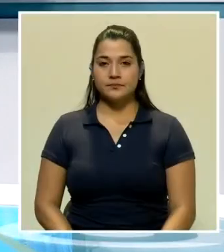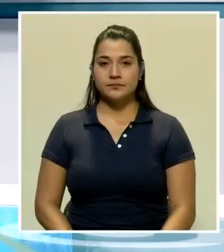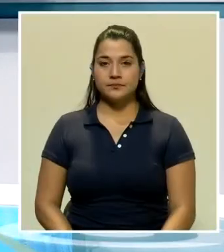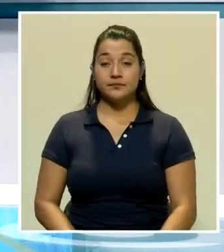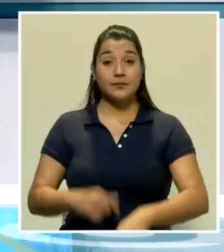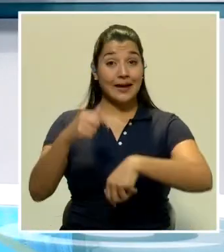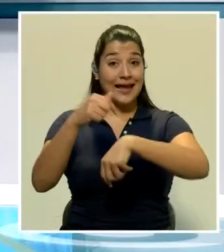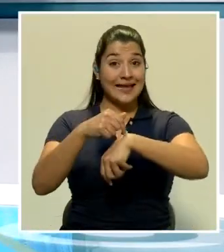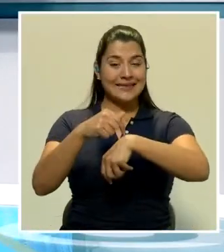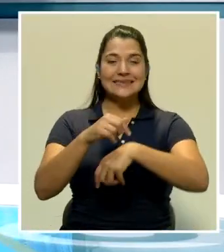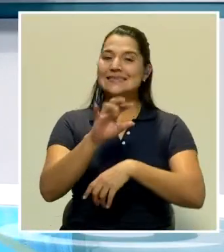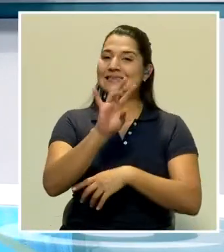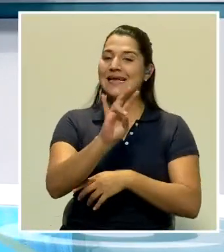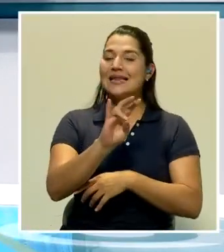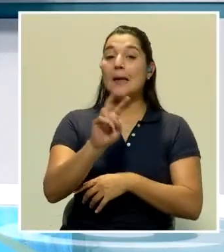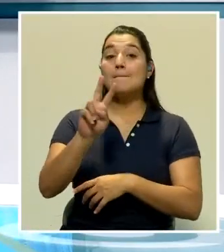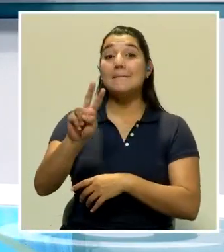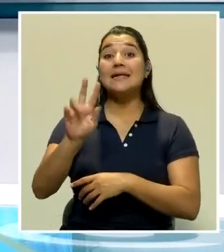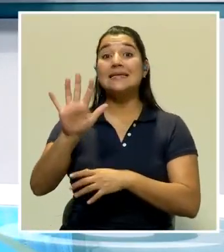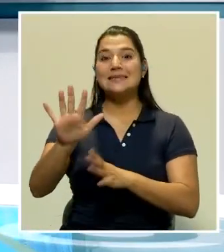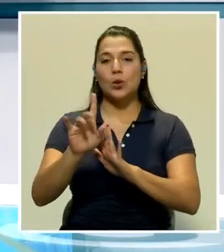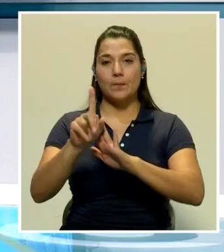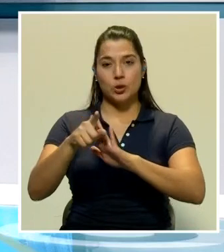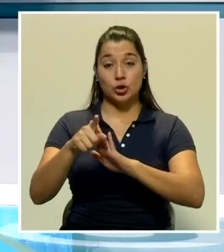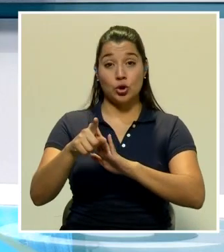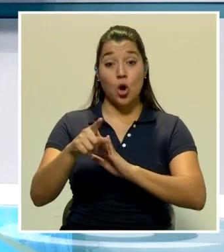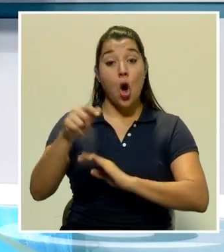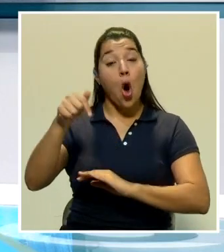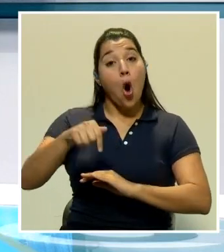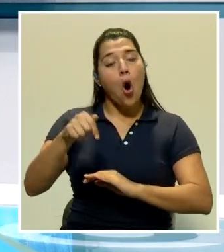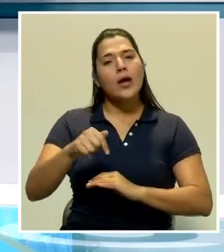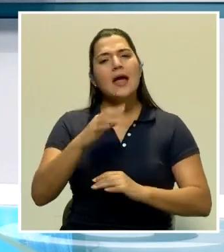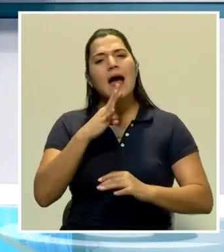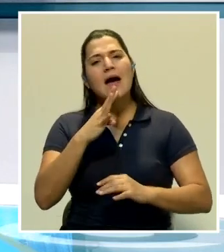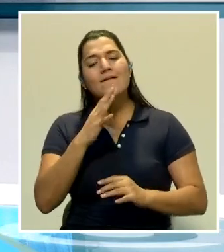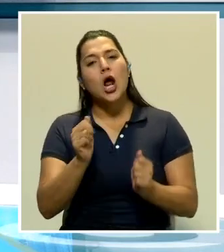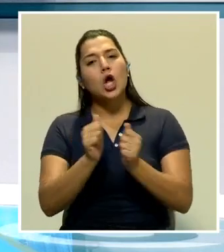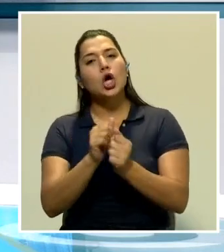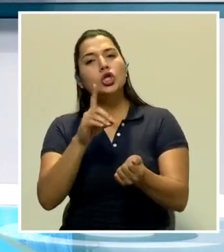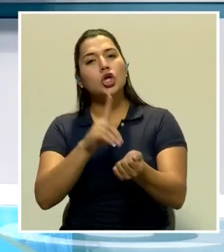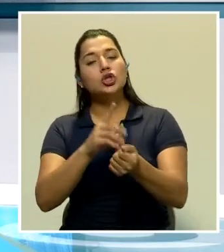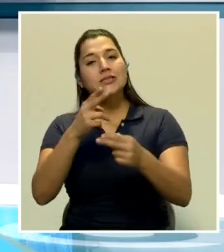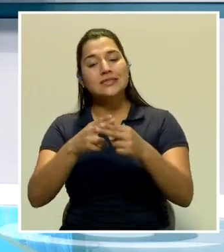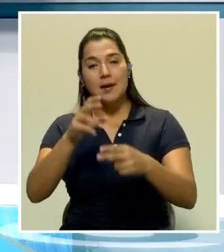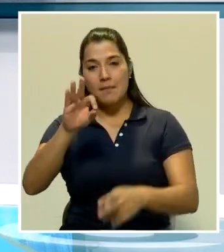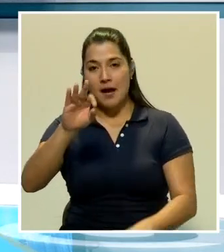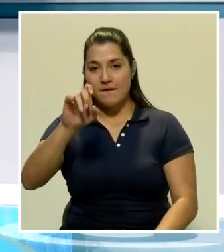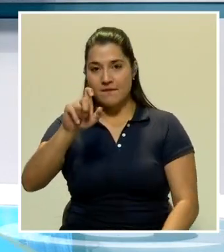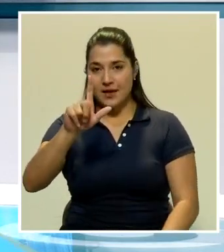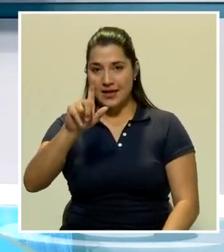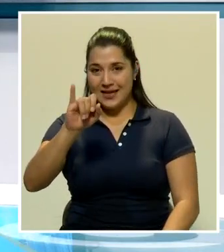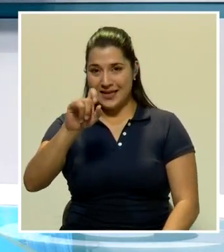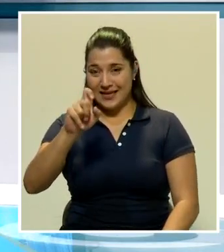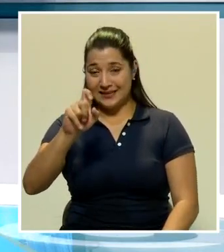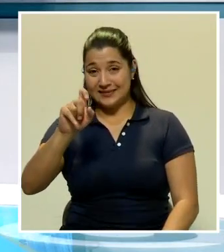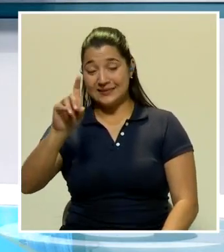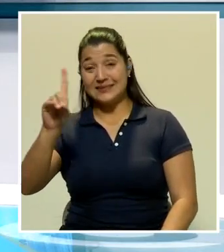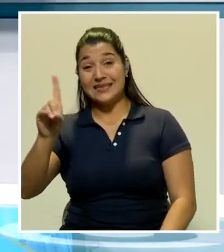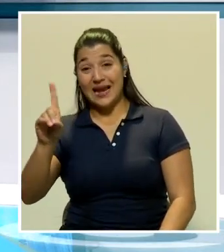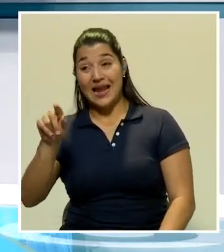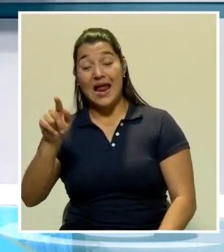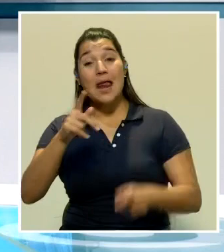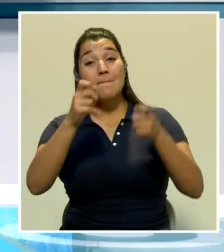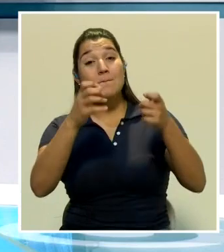Y a las 7 de la noche con 25 minutos voy a conversar con el doctor Félix Drexler, profesor